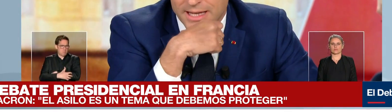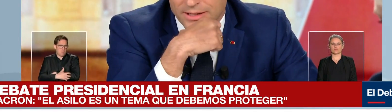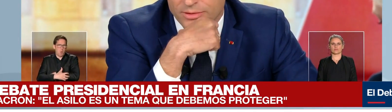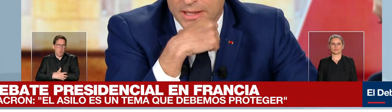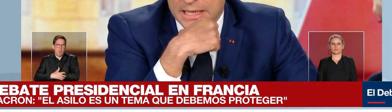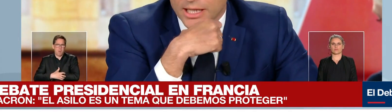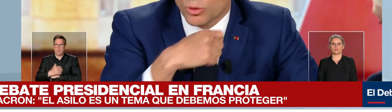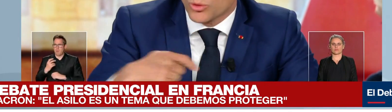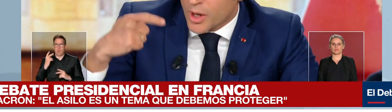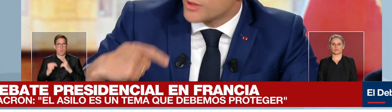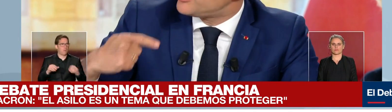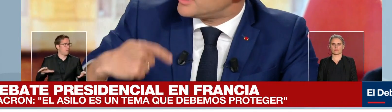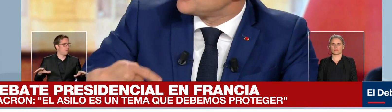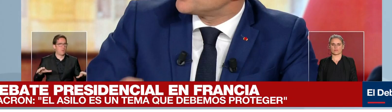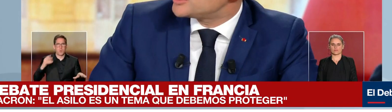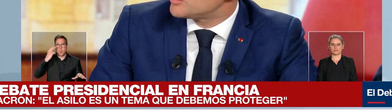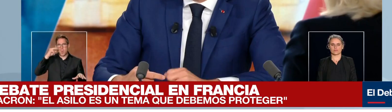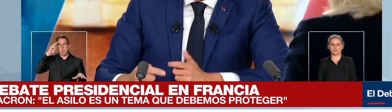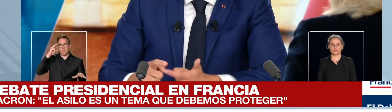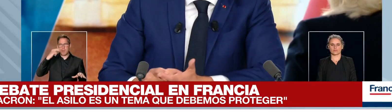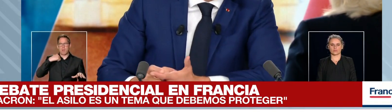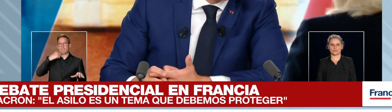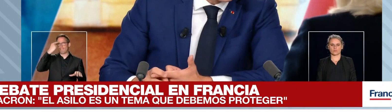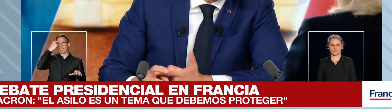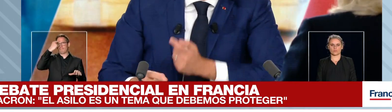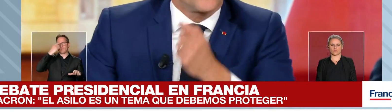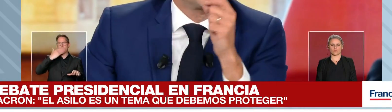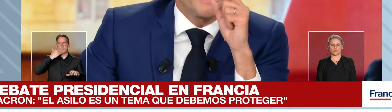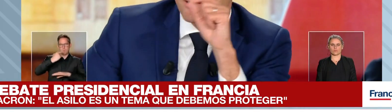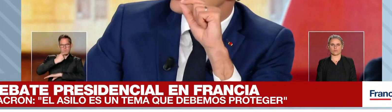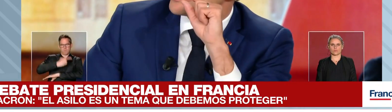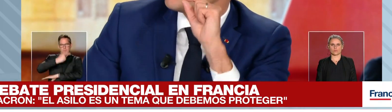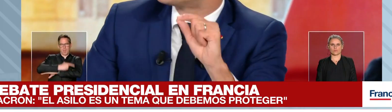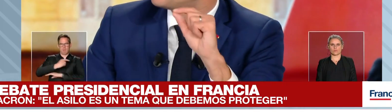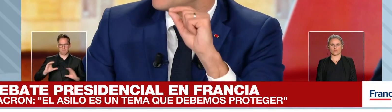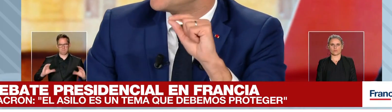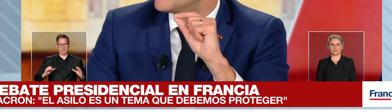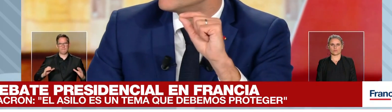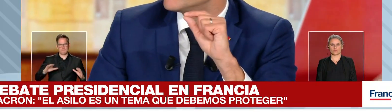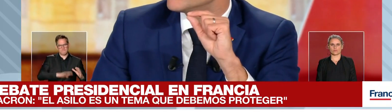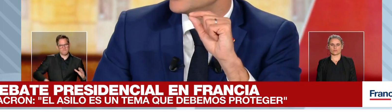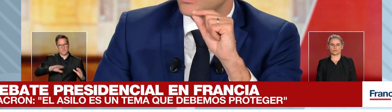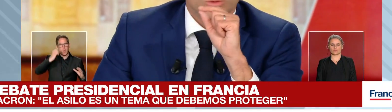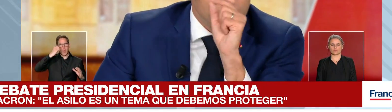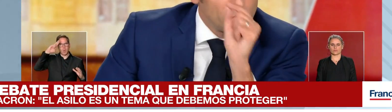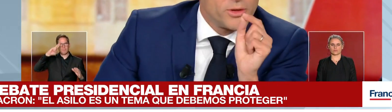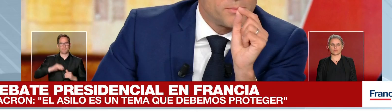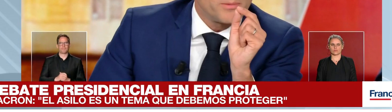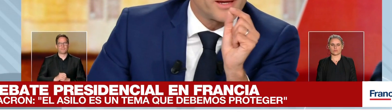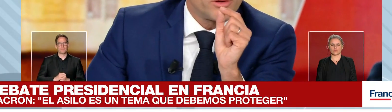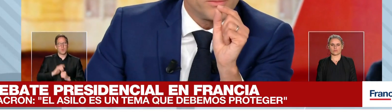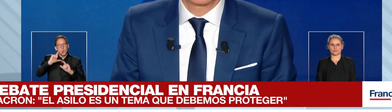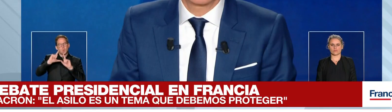están en gran miseria o pobreza, son los que llegan. Entonces tenemos que lograr proteger mejor las fronteras. Lo segundo es instruir más